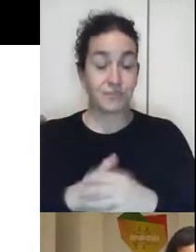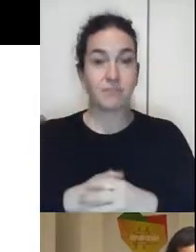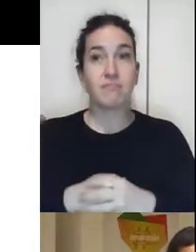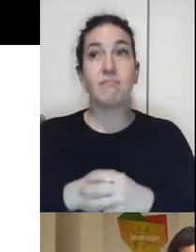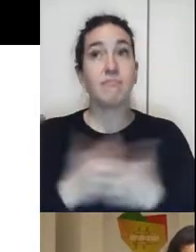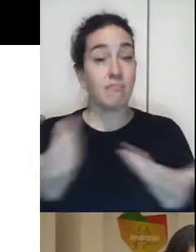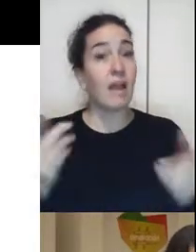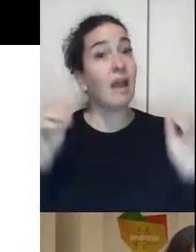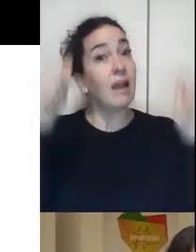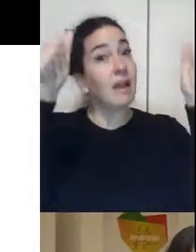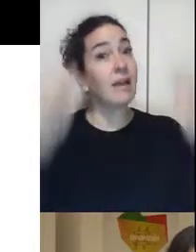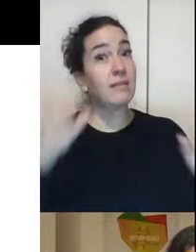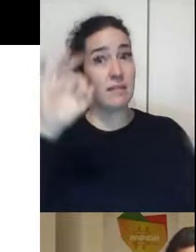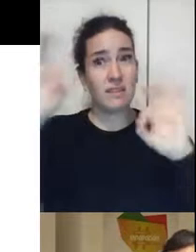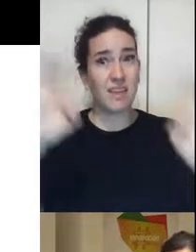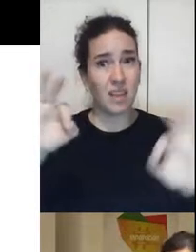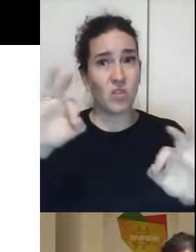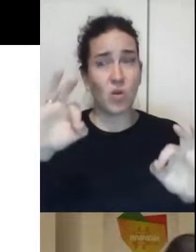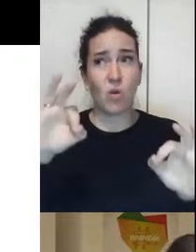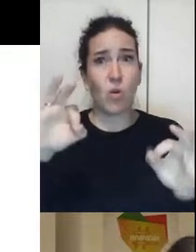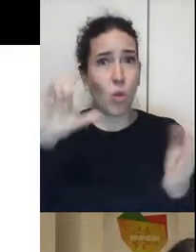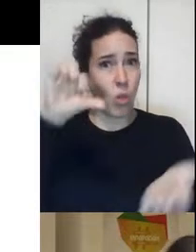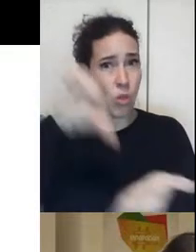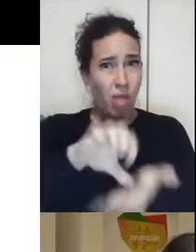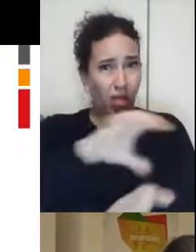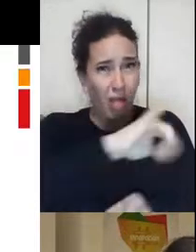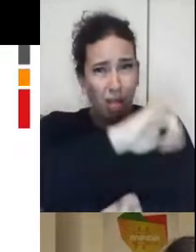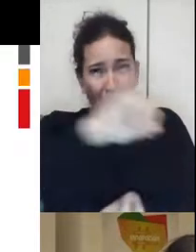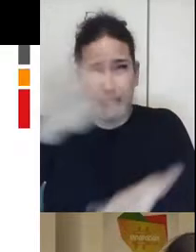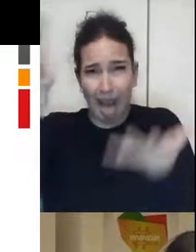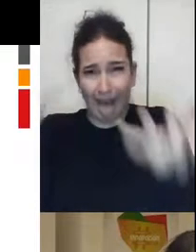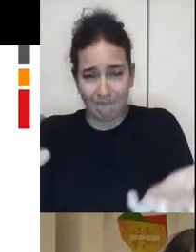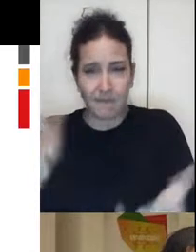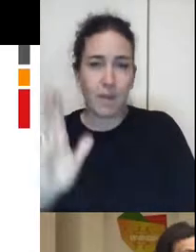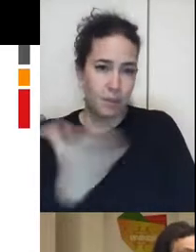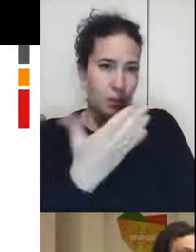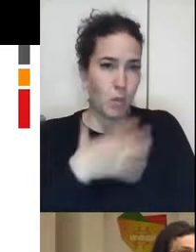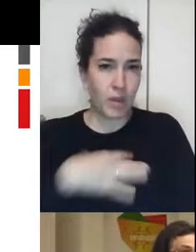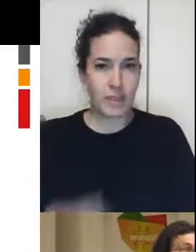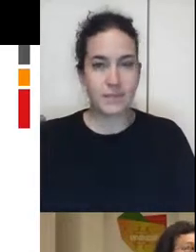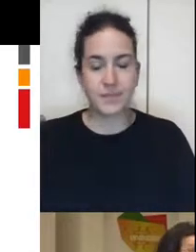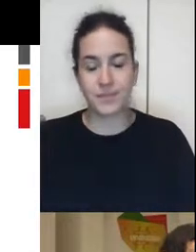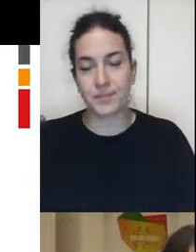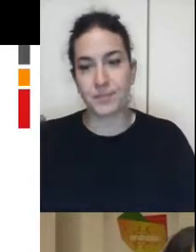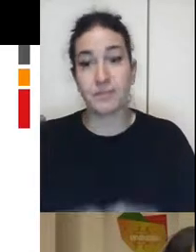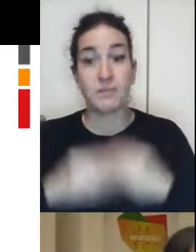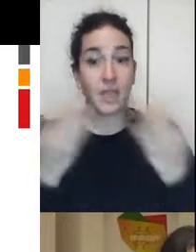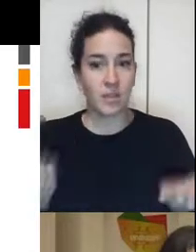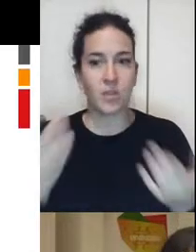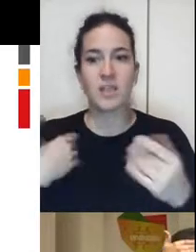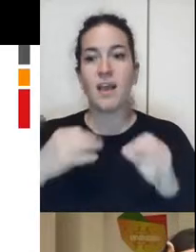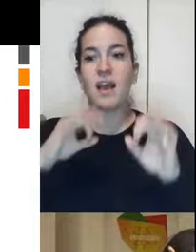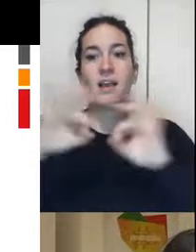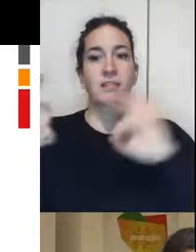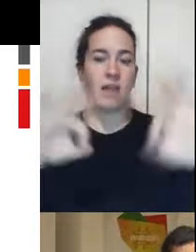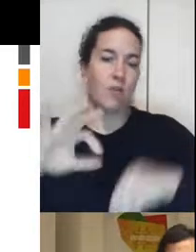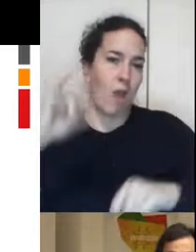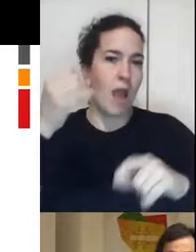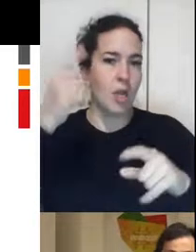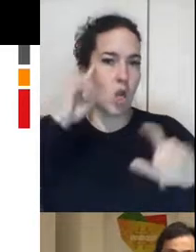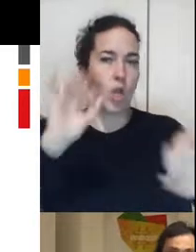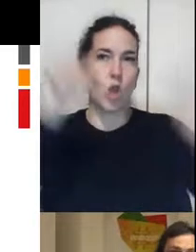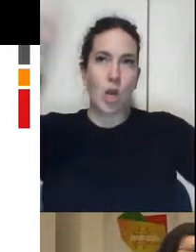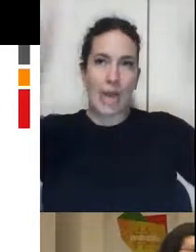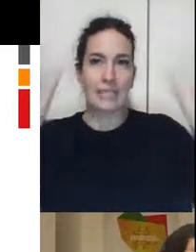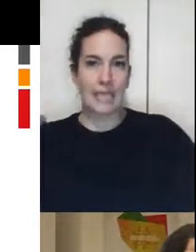temas más presentes en el mobiliario urbano. Puedes pasar. Entonces, en los propios teatros, por supuesto, hay